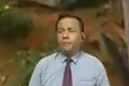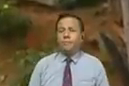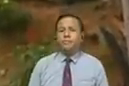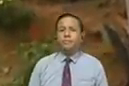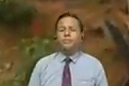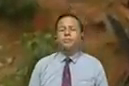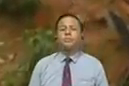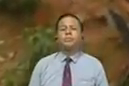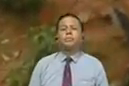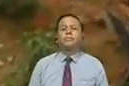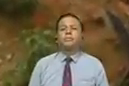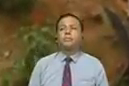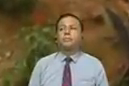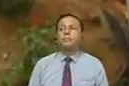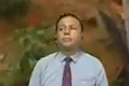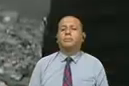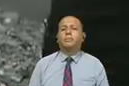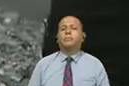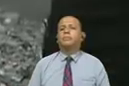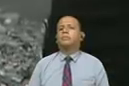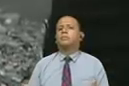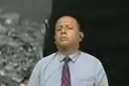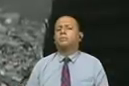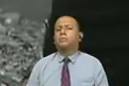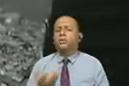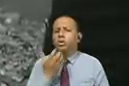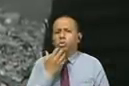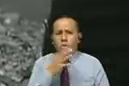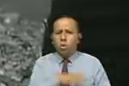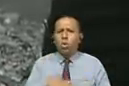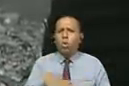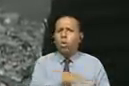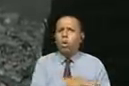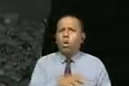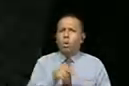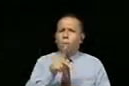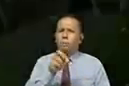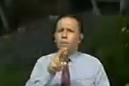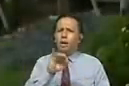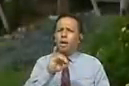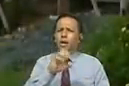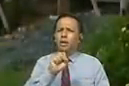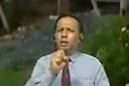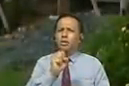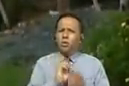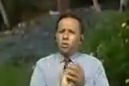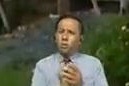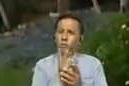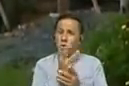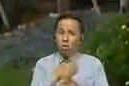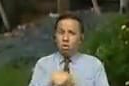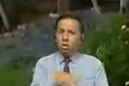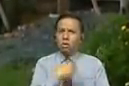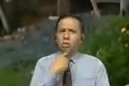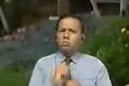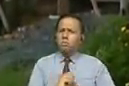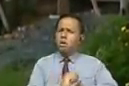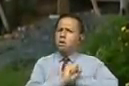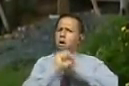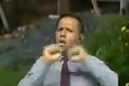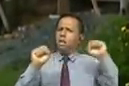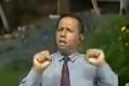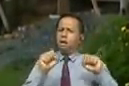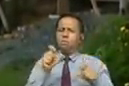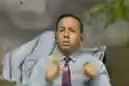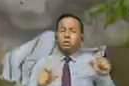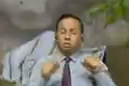Para los habitantes del bloque 6 en el Paraíso de la Flor, todo fue tan sorpresivo. Aún no despertaban bien por la mañana cuando el sueño